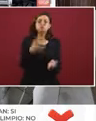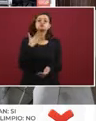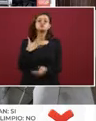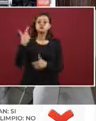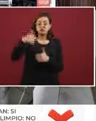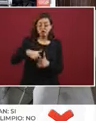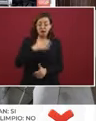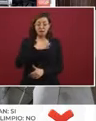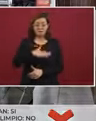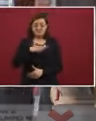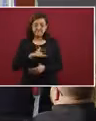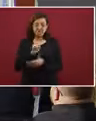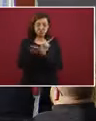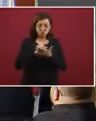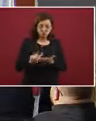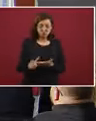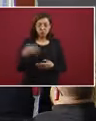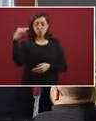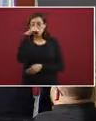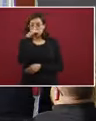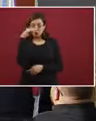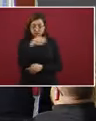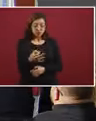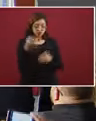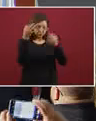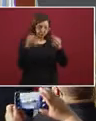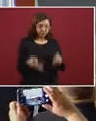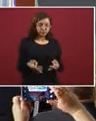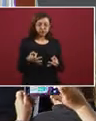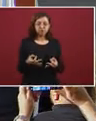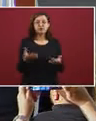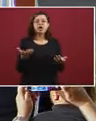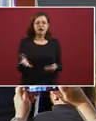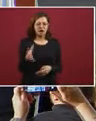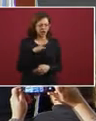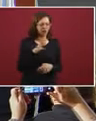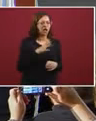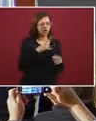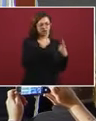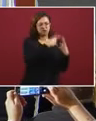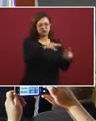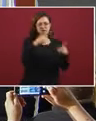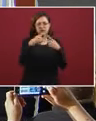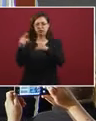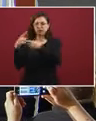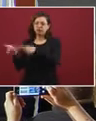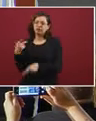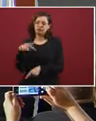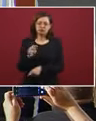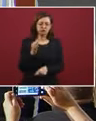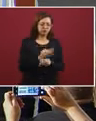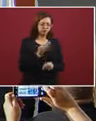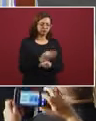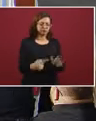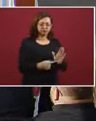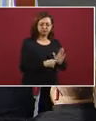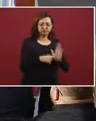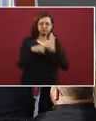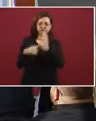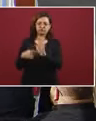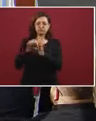el baño limpio y fuera gratuito. Y hay varias, pero la que ponemos como ejemplo y que